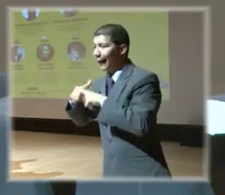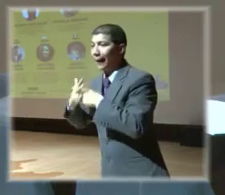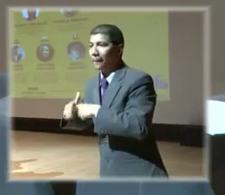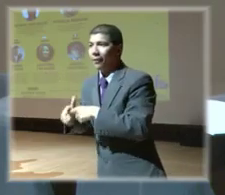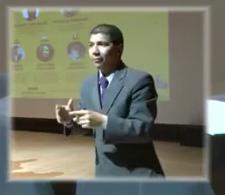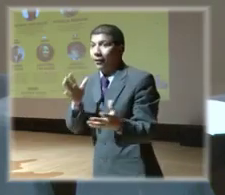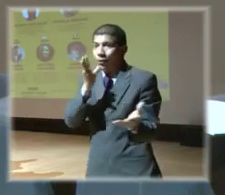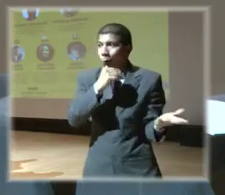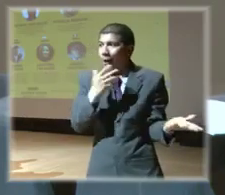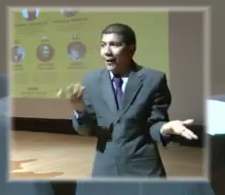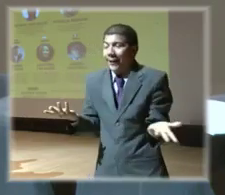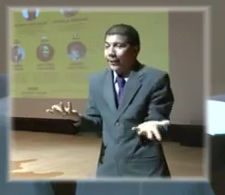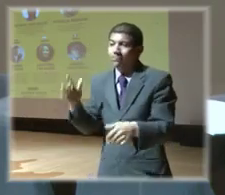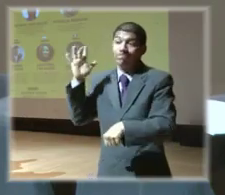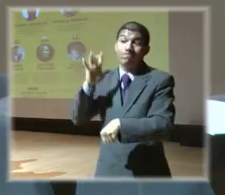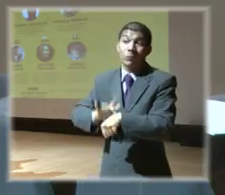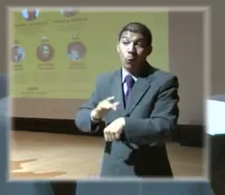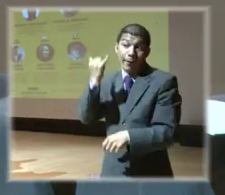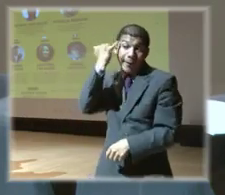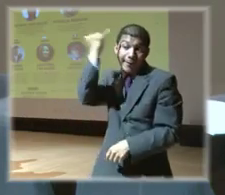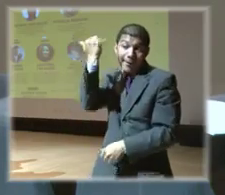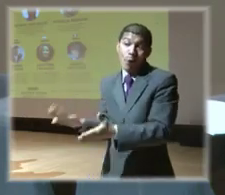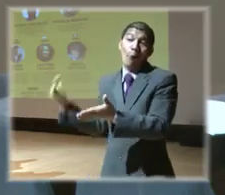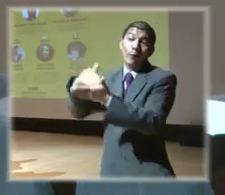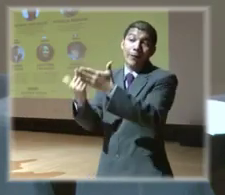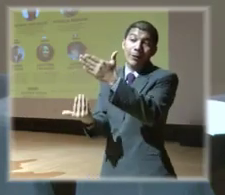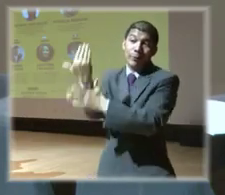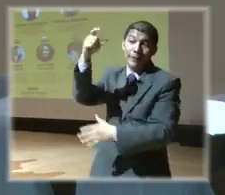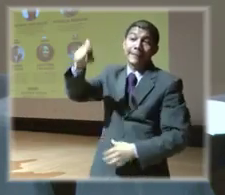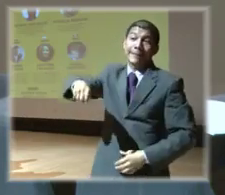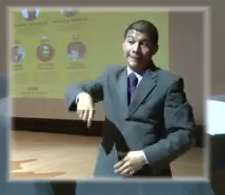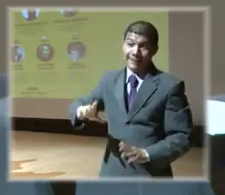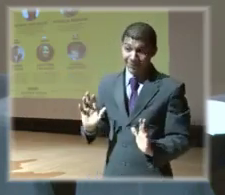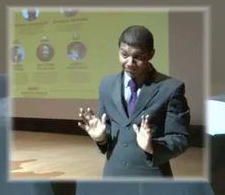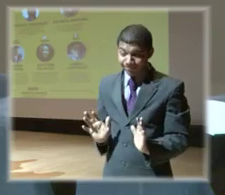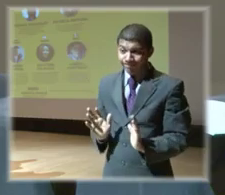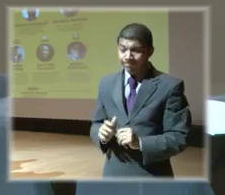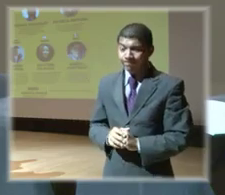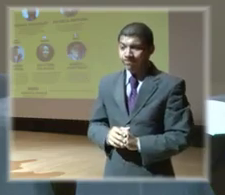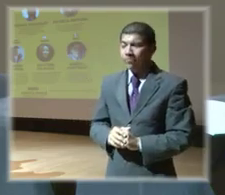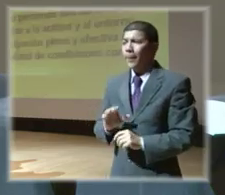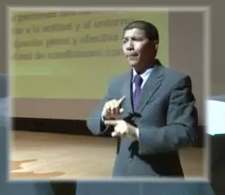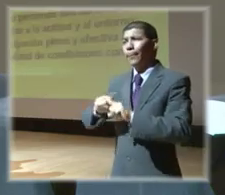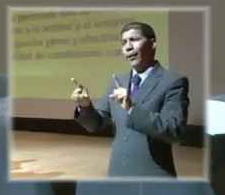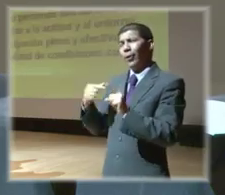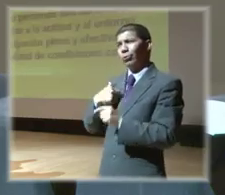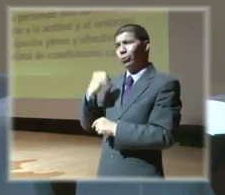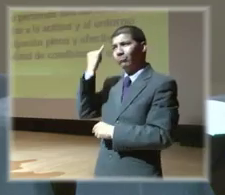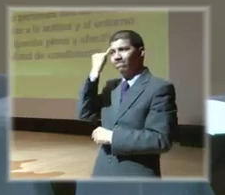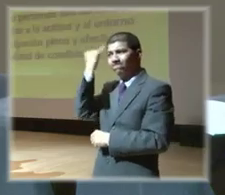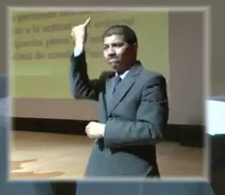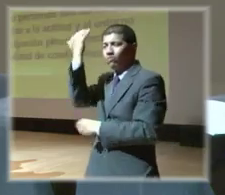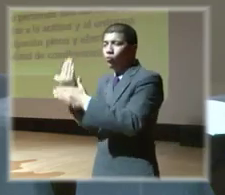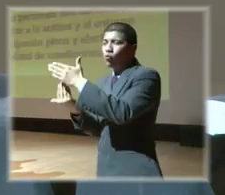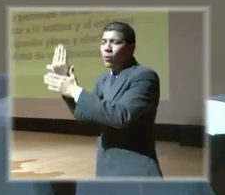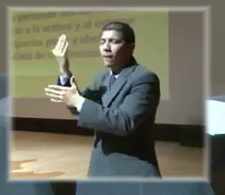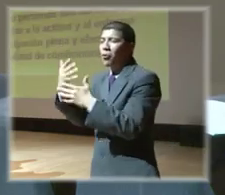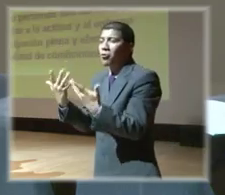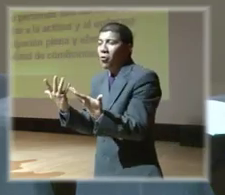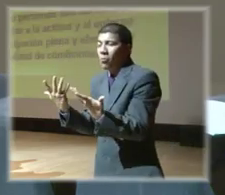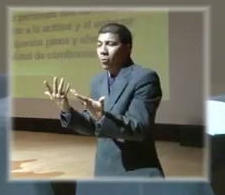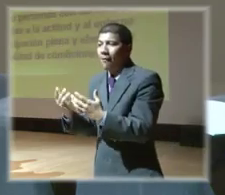que inventar. Y las formas de inventar no son, o no me parecen las mejores, las que